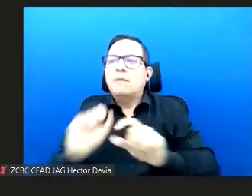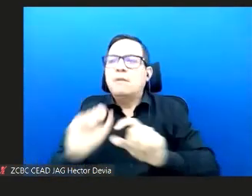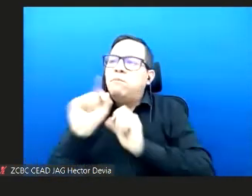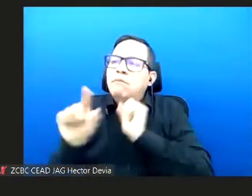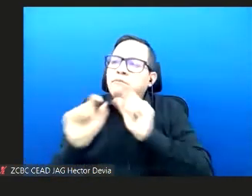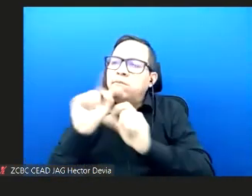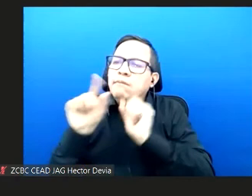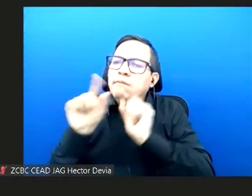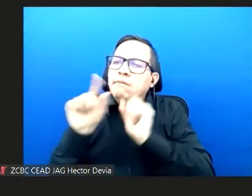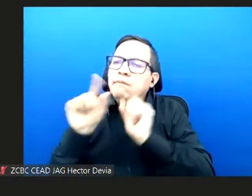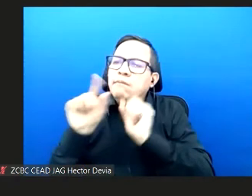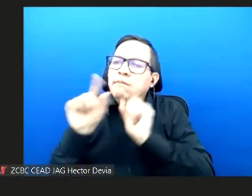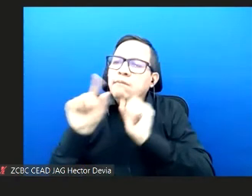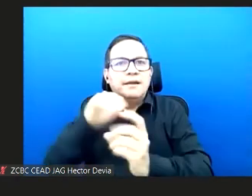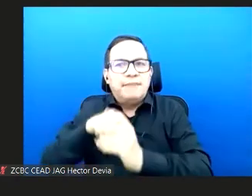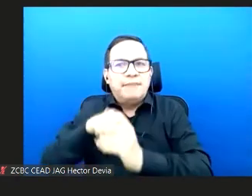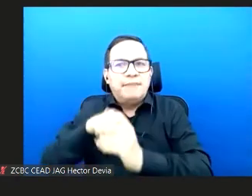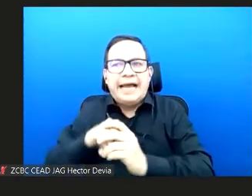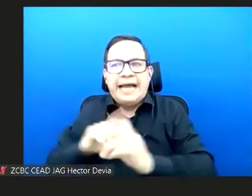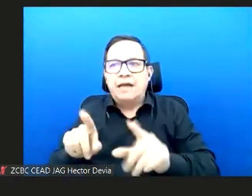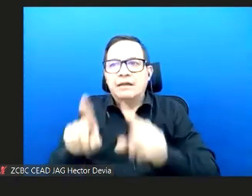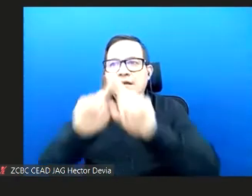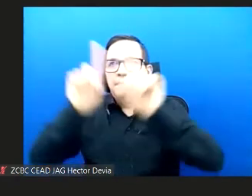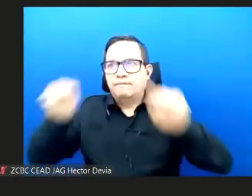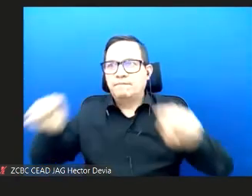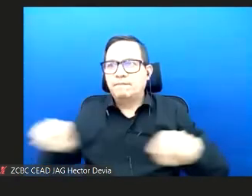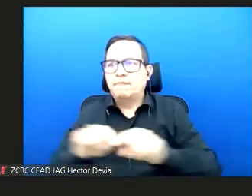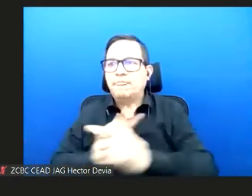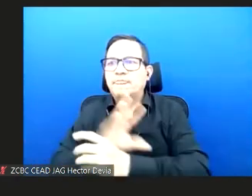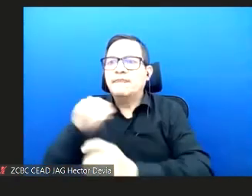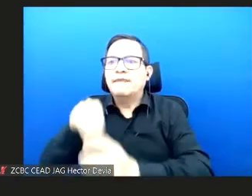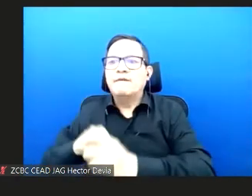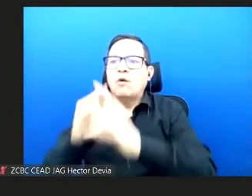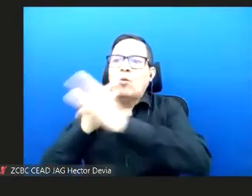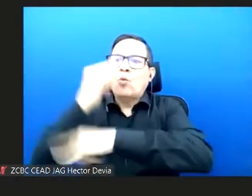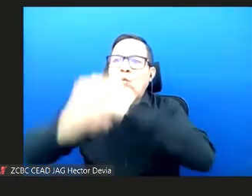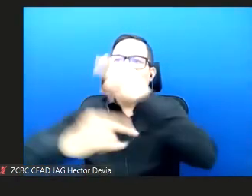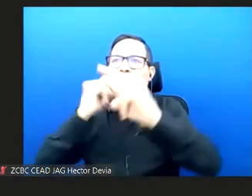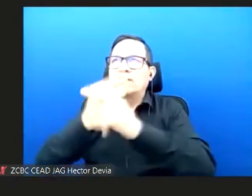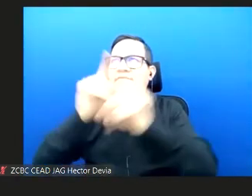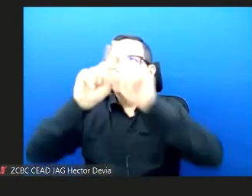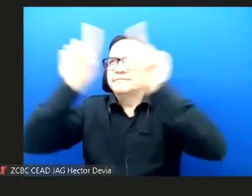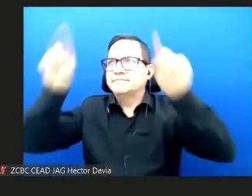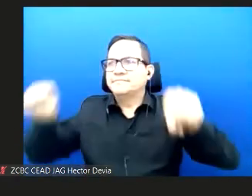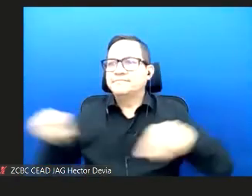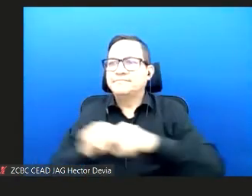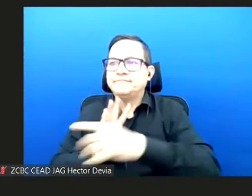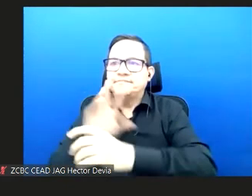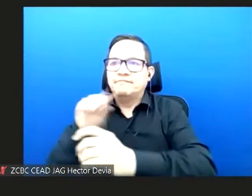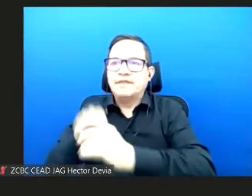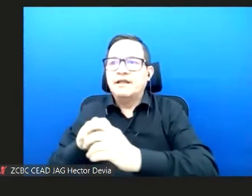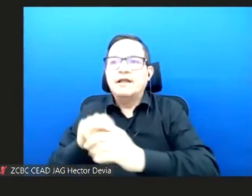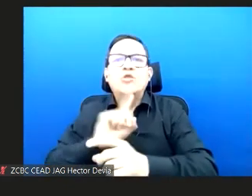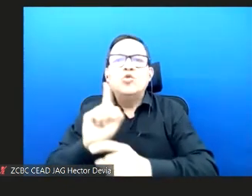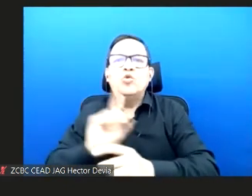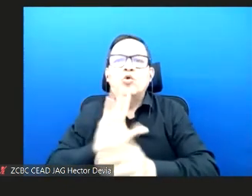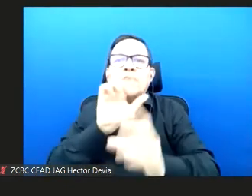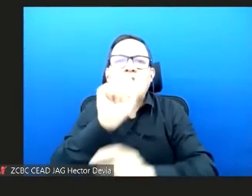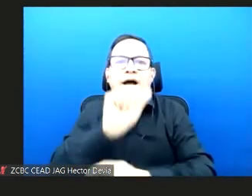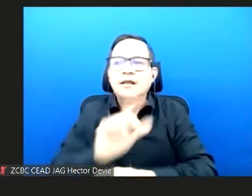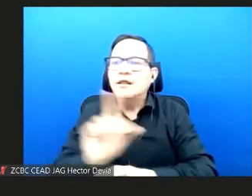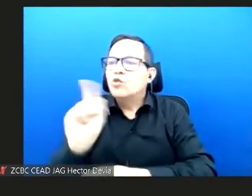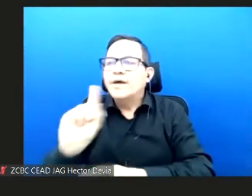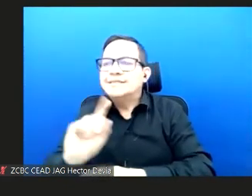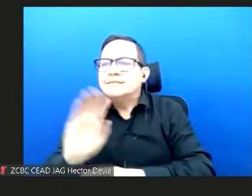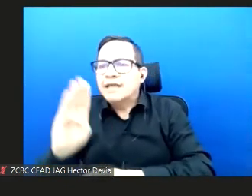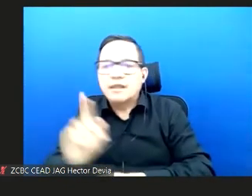¿no? Pero que no fueron ubicados ni en el grupo A, ni en el grupo B, ni en el grupo C. ¿Cuántos estudiantes? Si nos